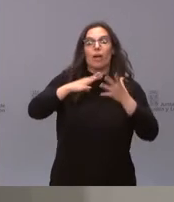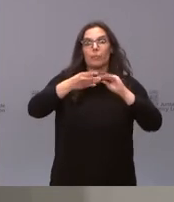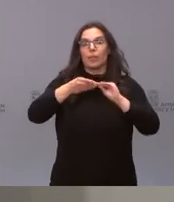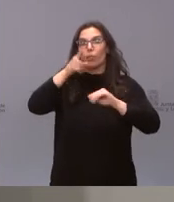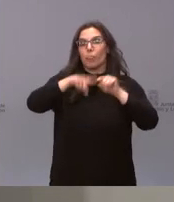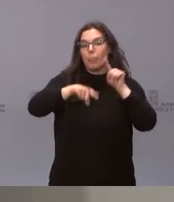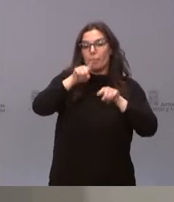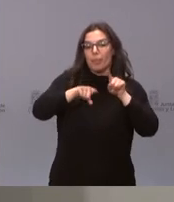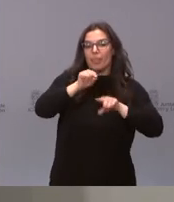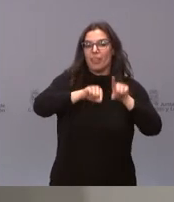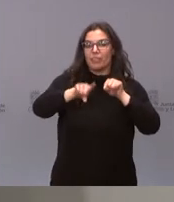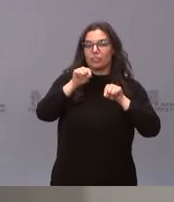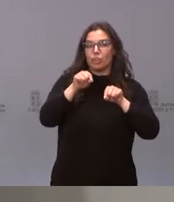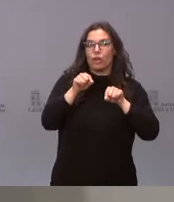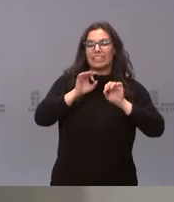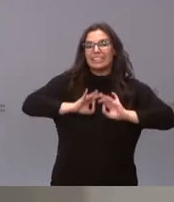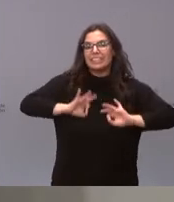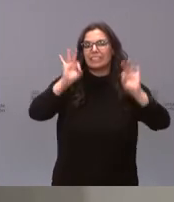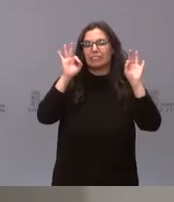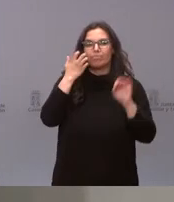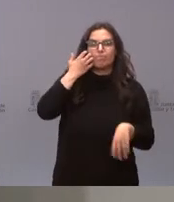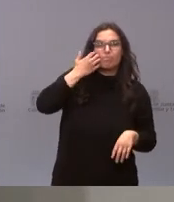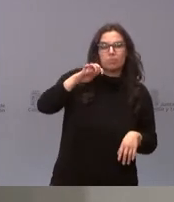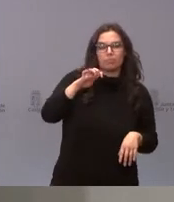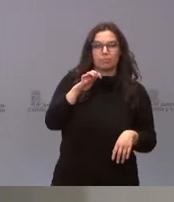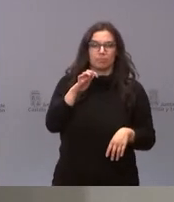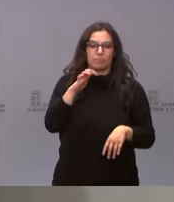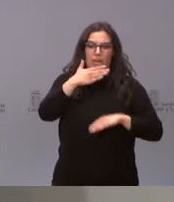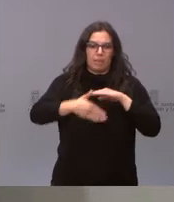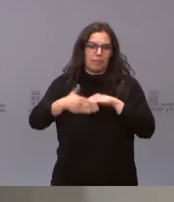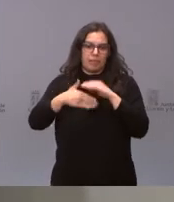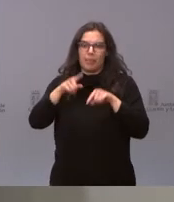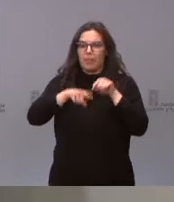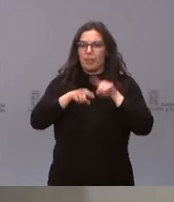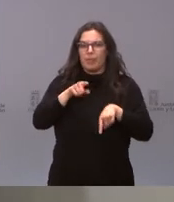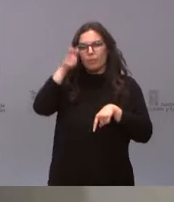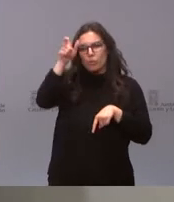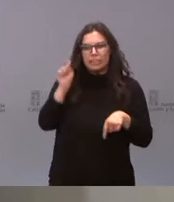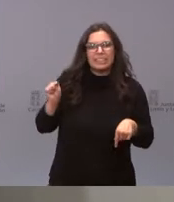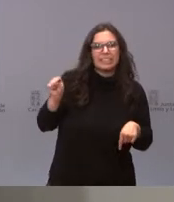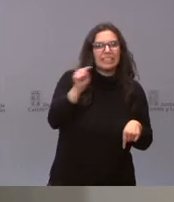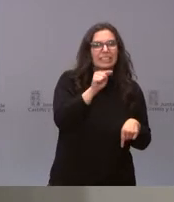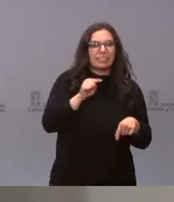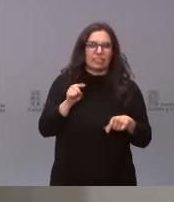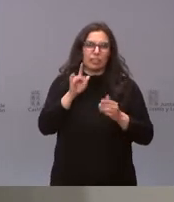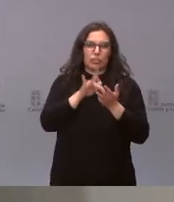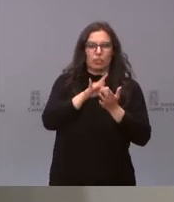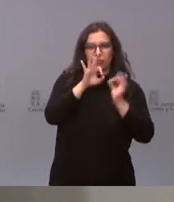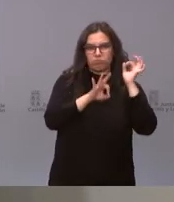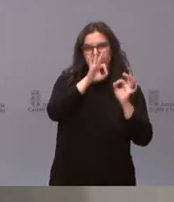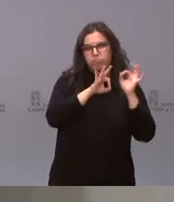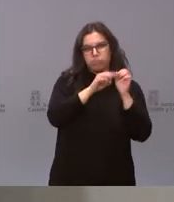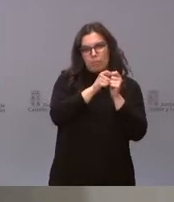adoptando como medidas excepcionales y más ilimitadas a municipios en los que se estaba produciendo una incidencia acumulada